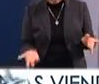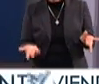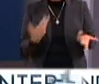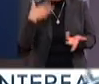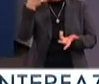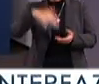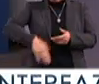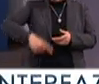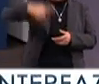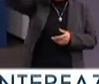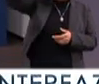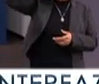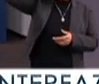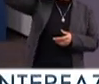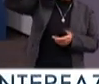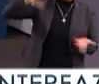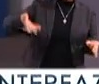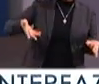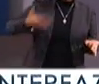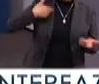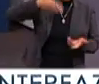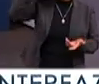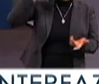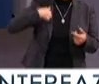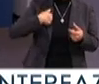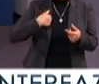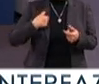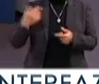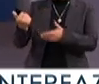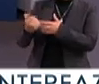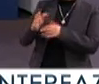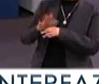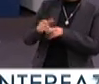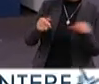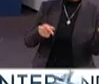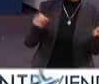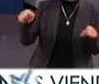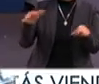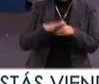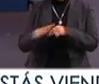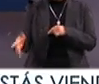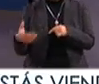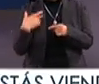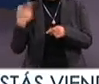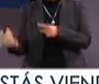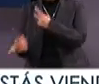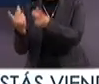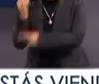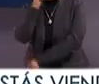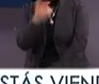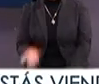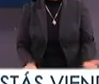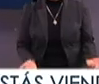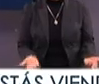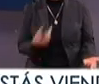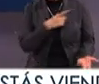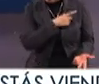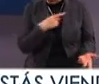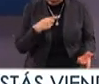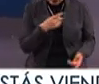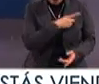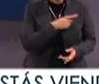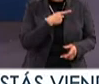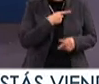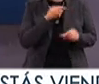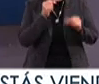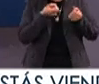adultos que no saben tomar decisiones y no saben tomar decisiones porque en algún momento se tiene que hacer un procedimiento